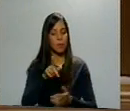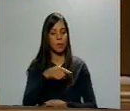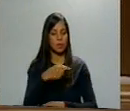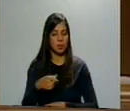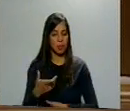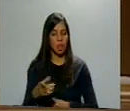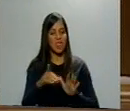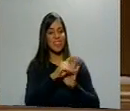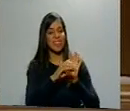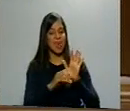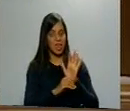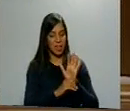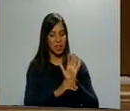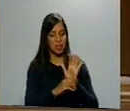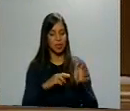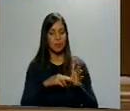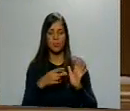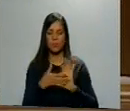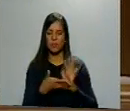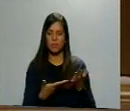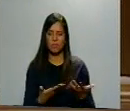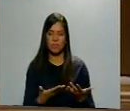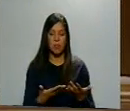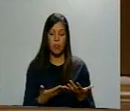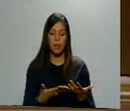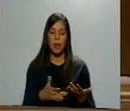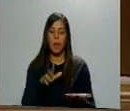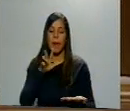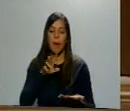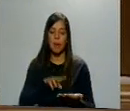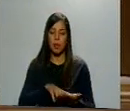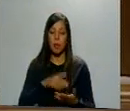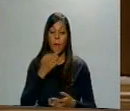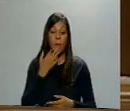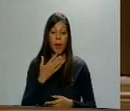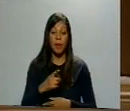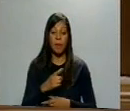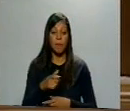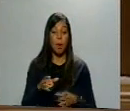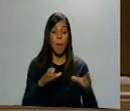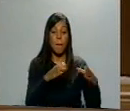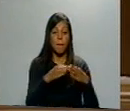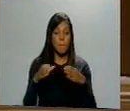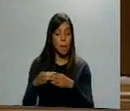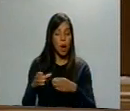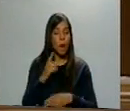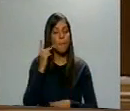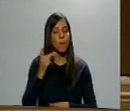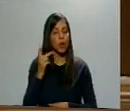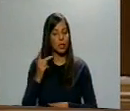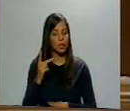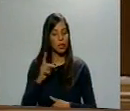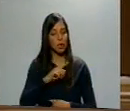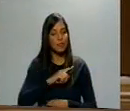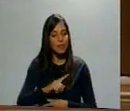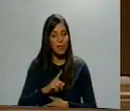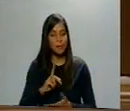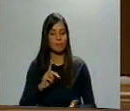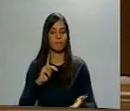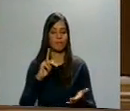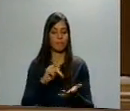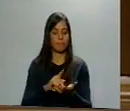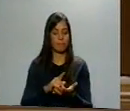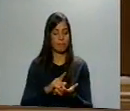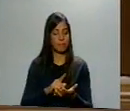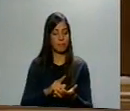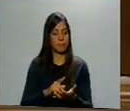un decreto para la validación donde se le exija a cada partido político haber participado en la